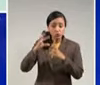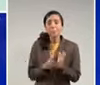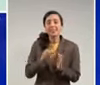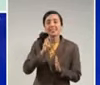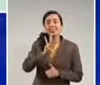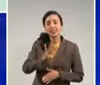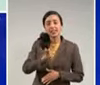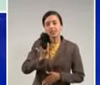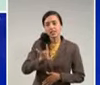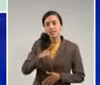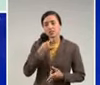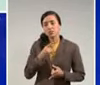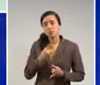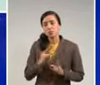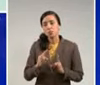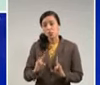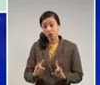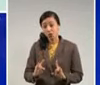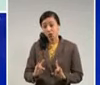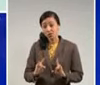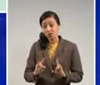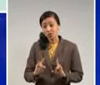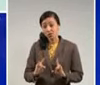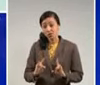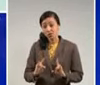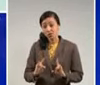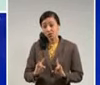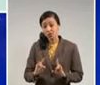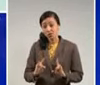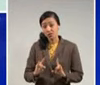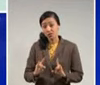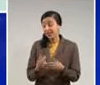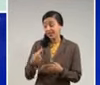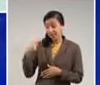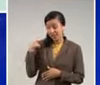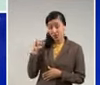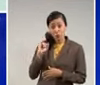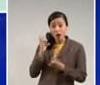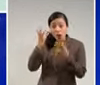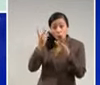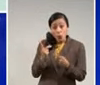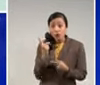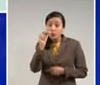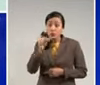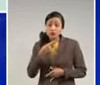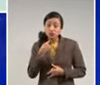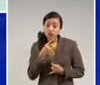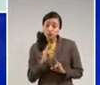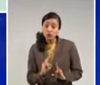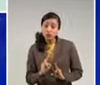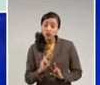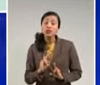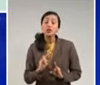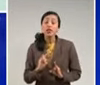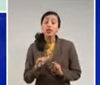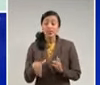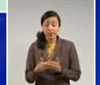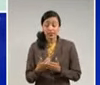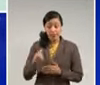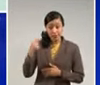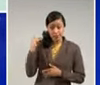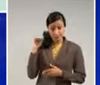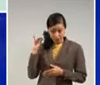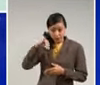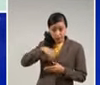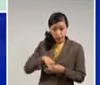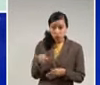8.315 fallecidos hasta el día de ayer, contando un fallecido que tuvimos en el día de ayer y